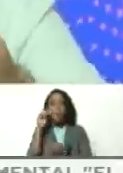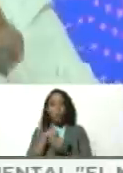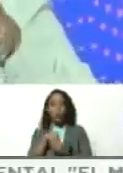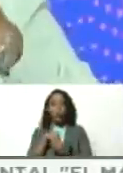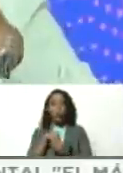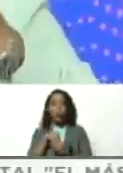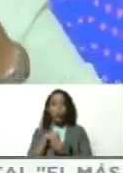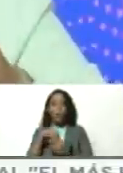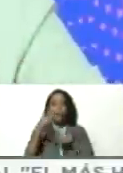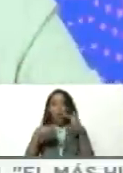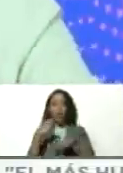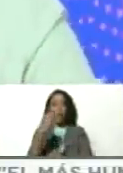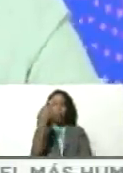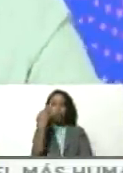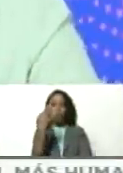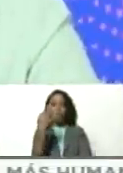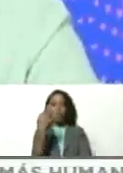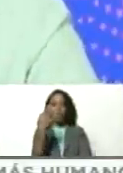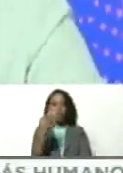Los tres.